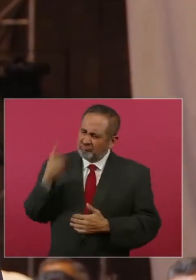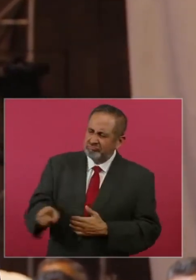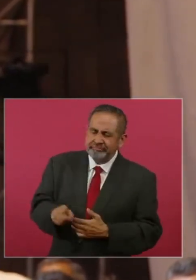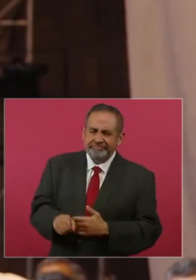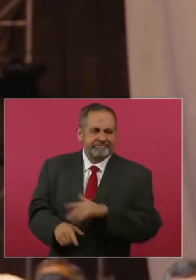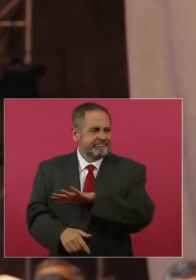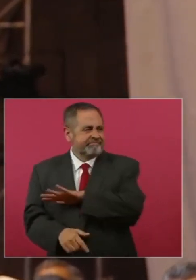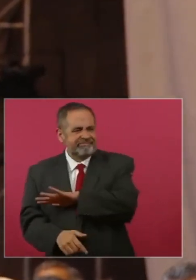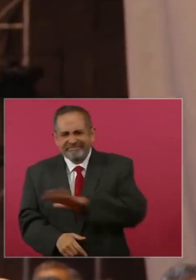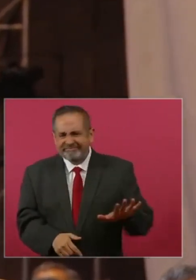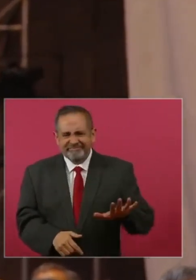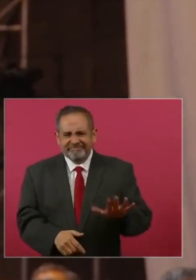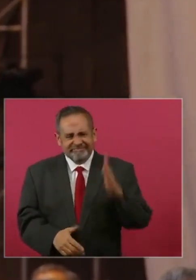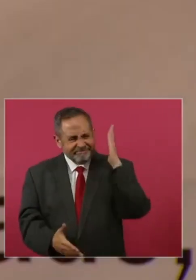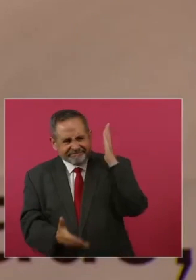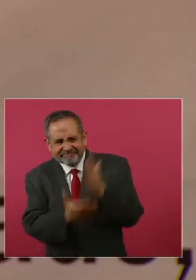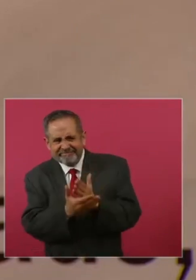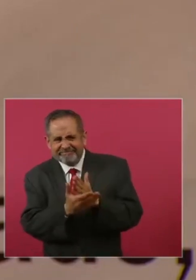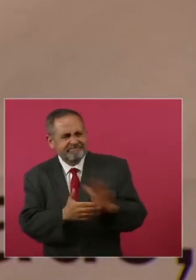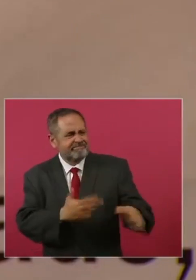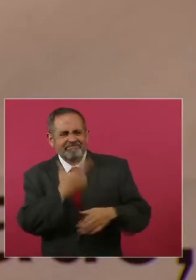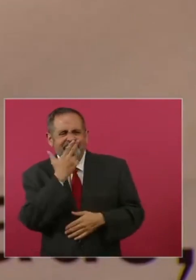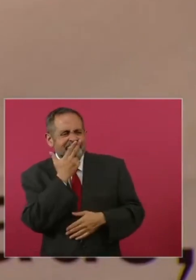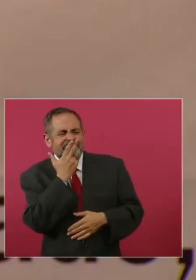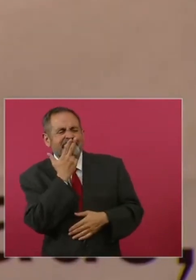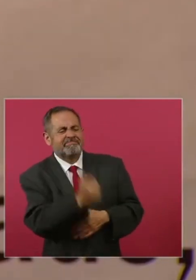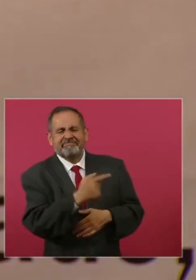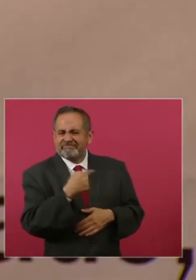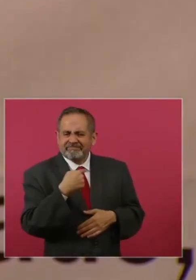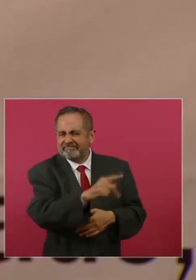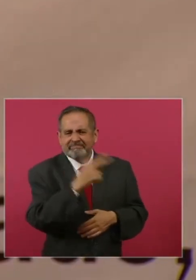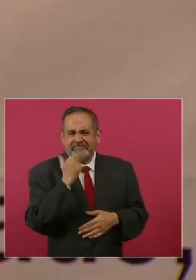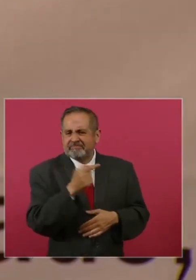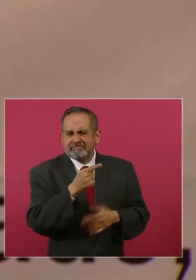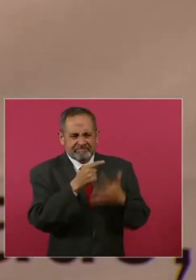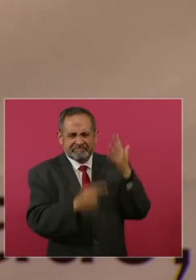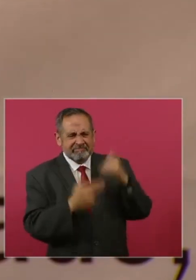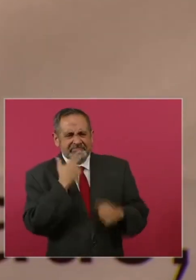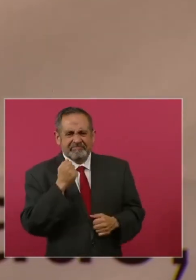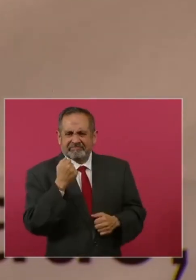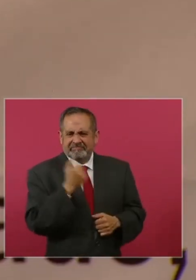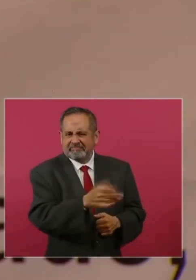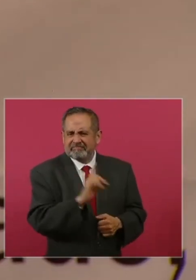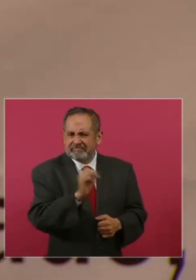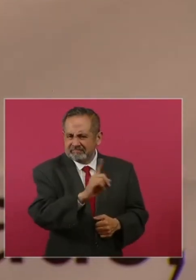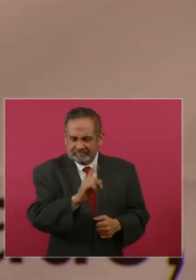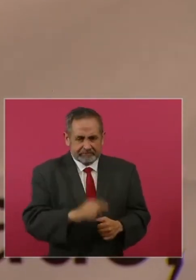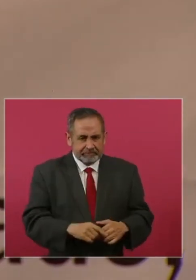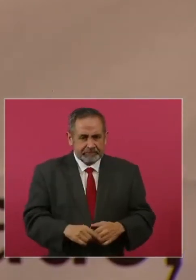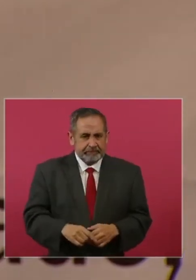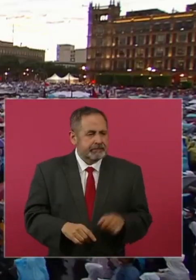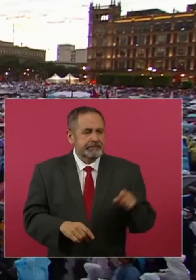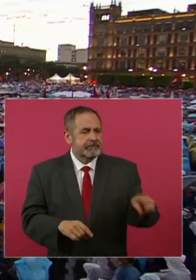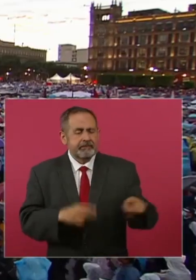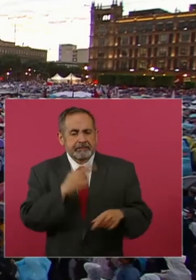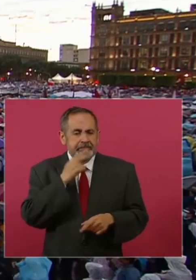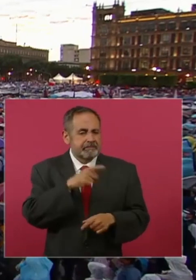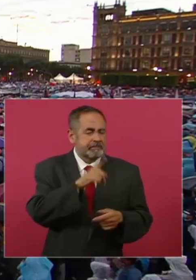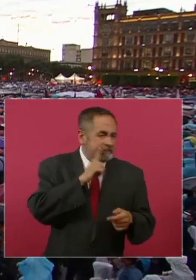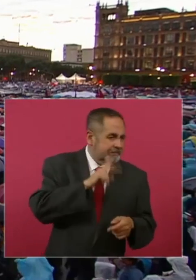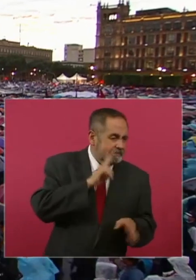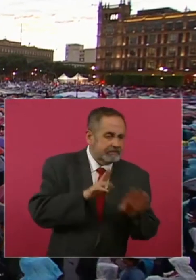Eso ya no funciona. But that doesn't work anymore. Tampoco le sirve